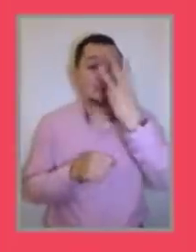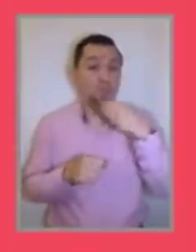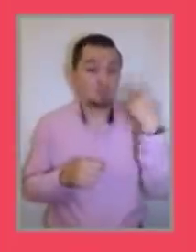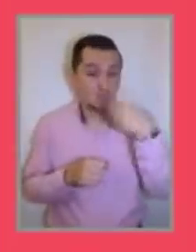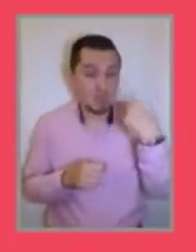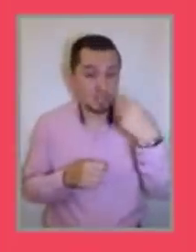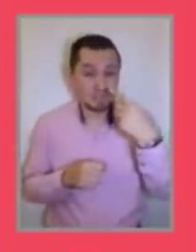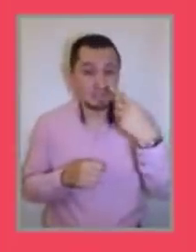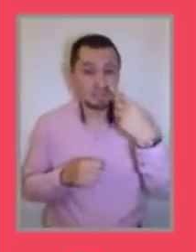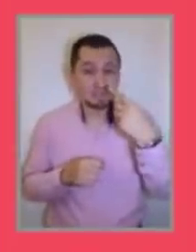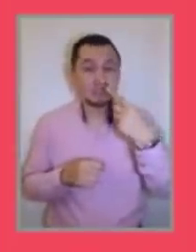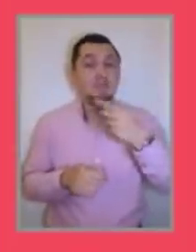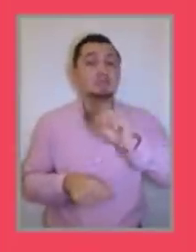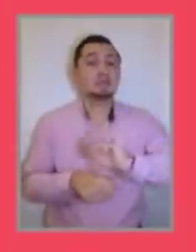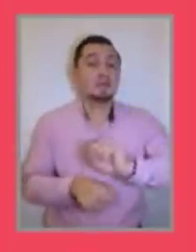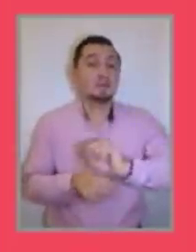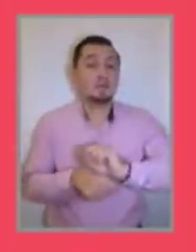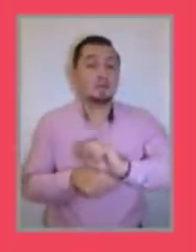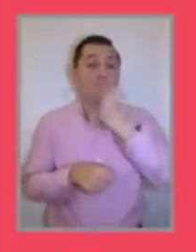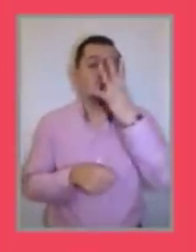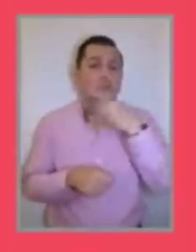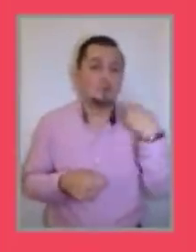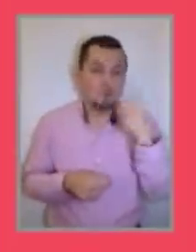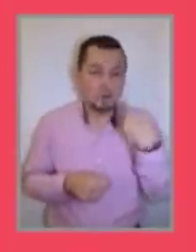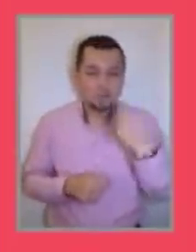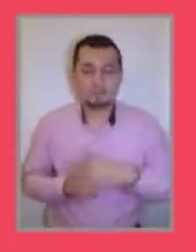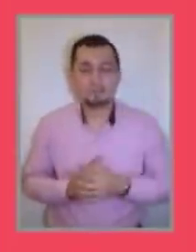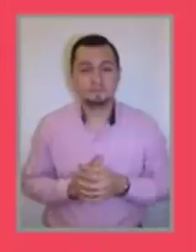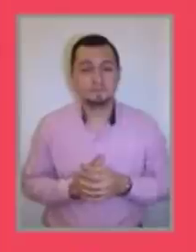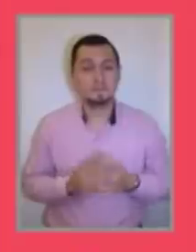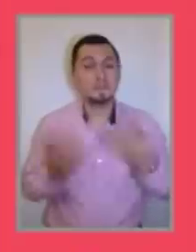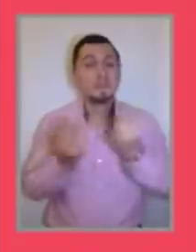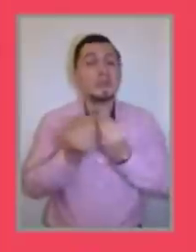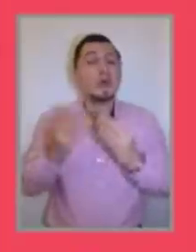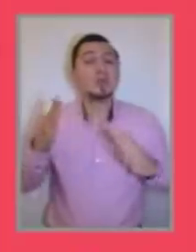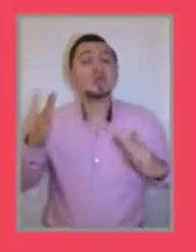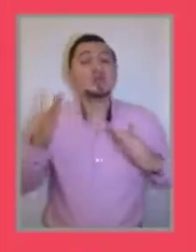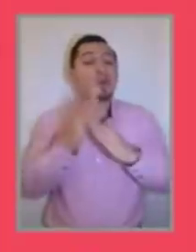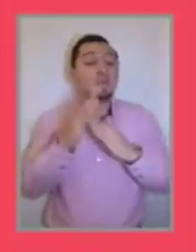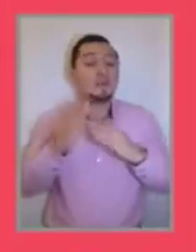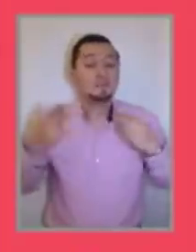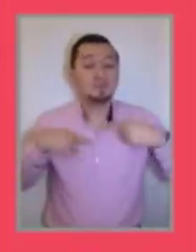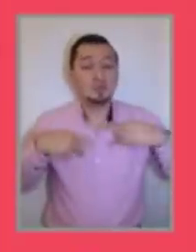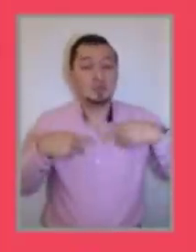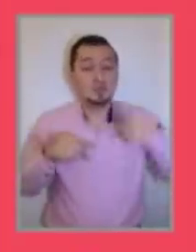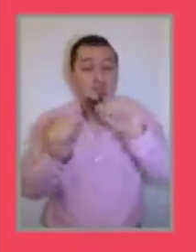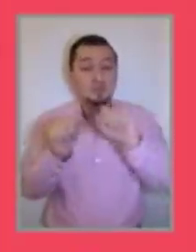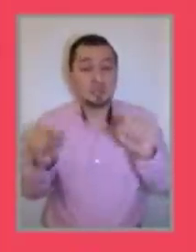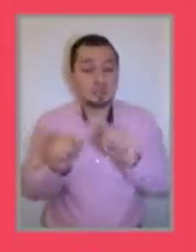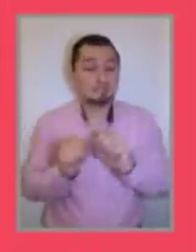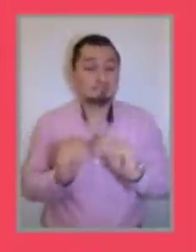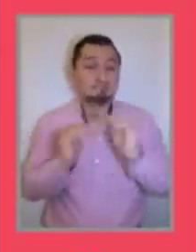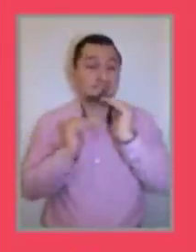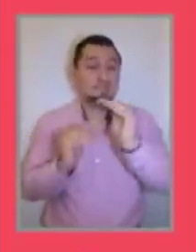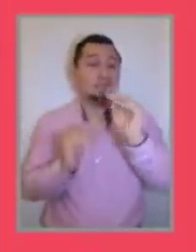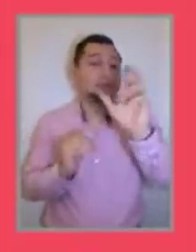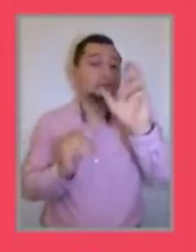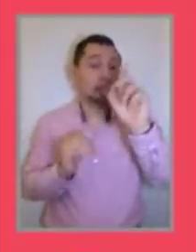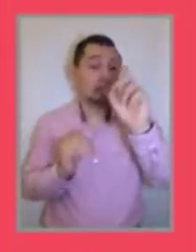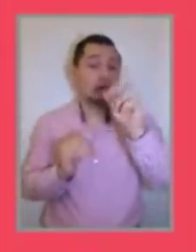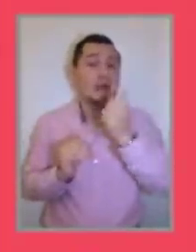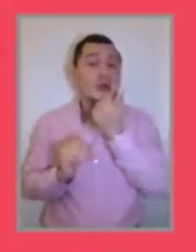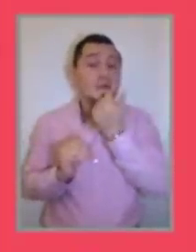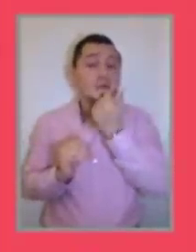horas, secundaria 4 horas. El tope máximo en cada aula podrá ser 30